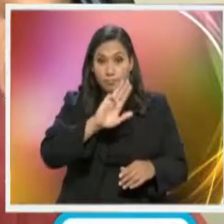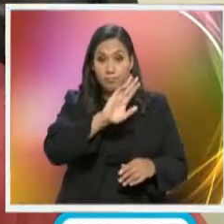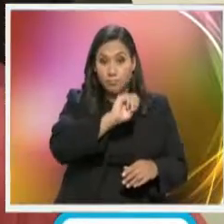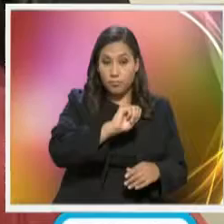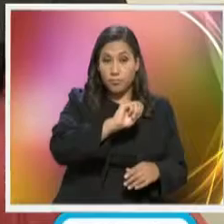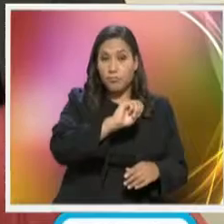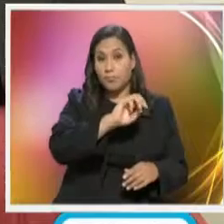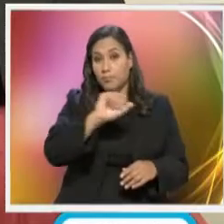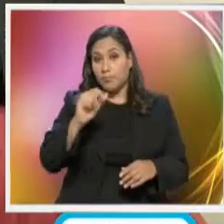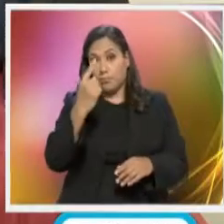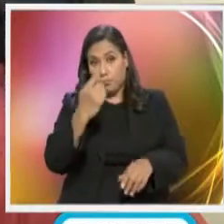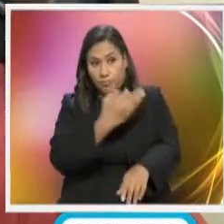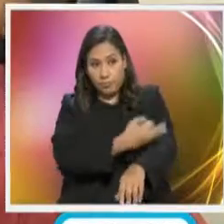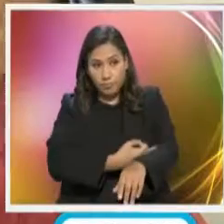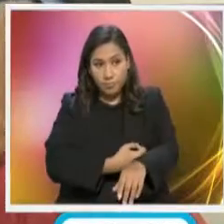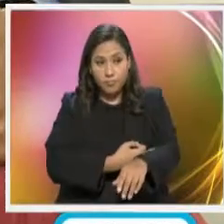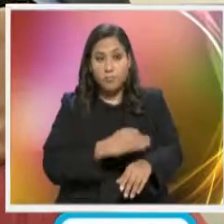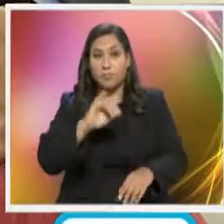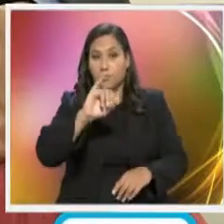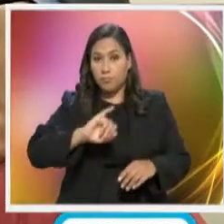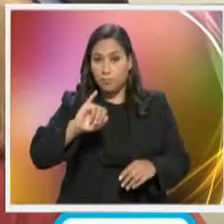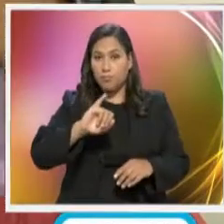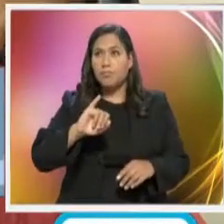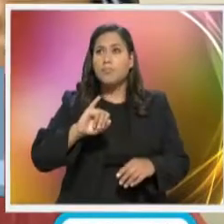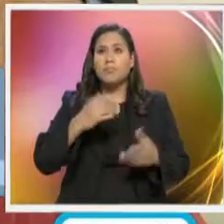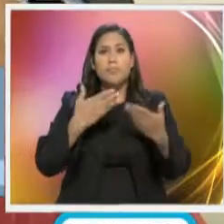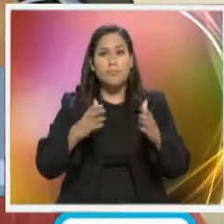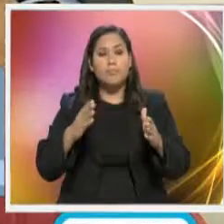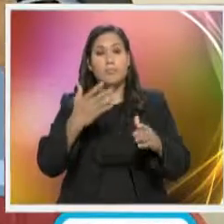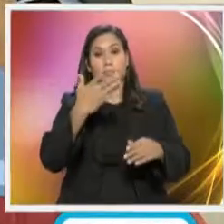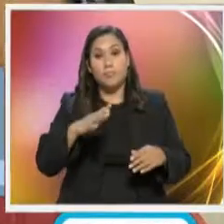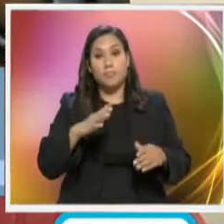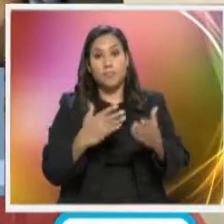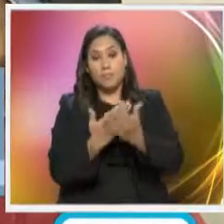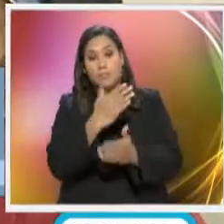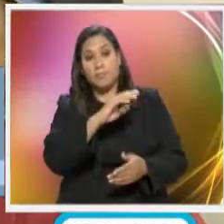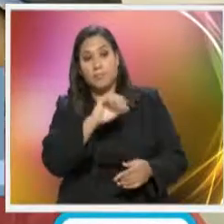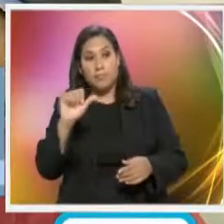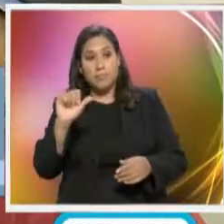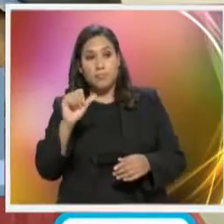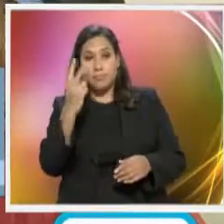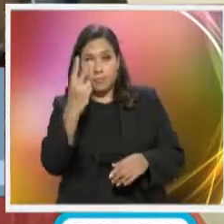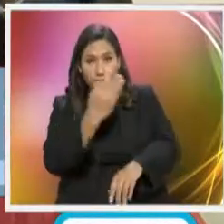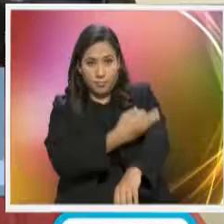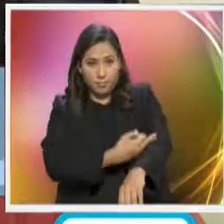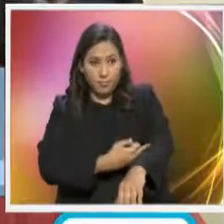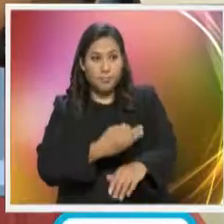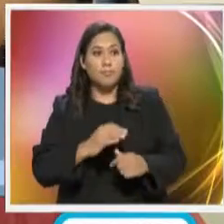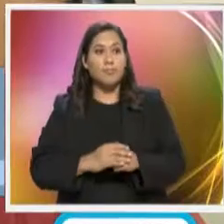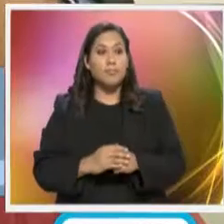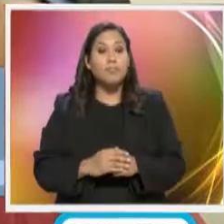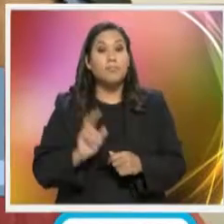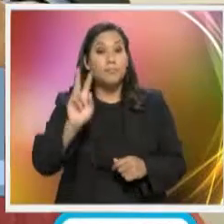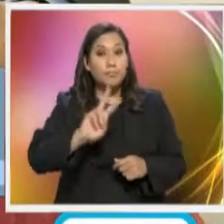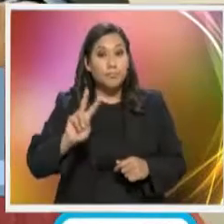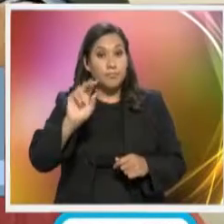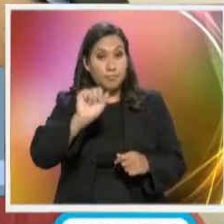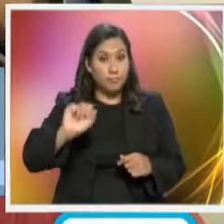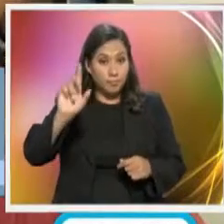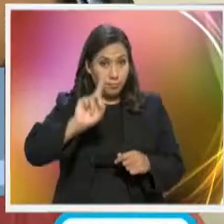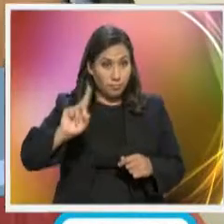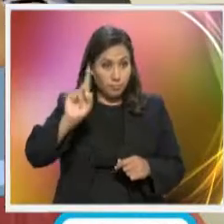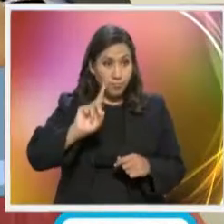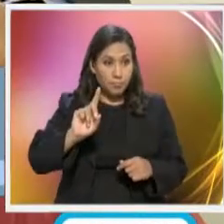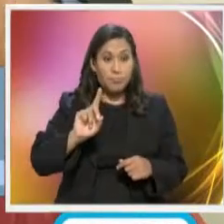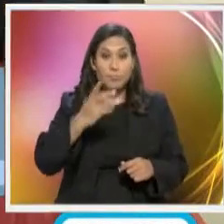de 9 de la mañana a 1 de la tarde, los jueves estamos abiertos de 10 de la mañana a 2 de la tarde y viernes, sábado y